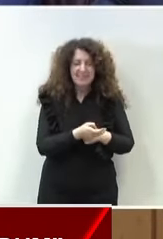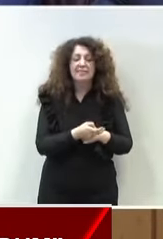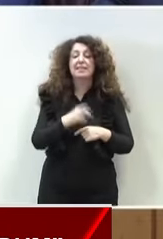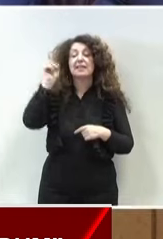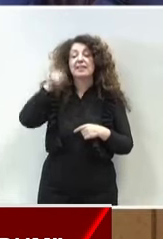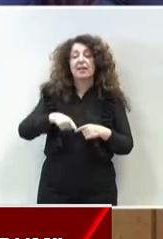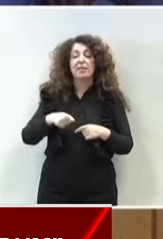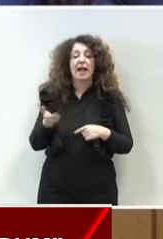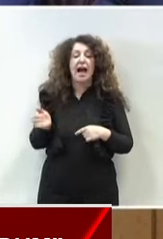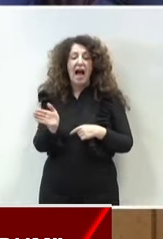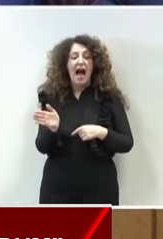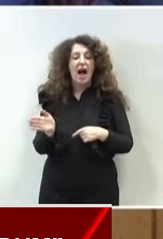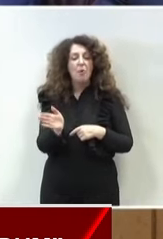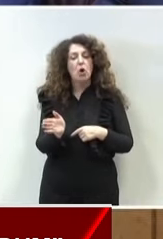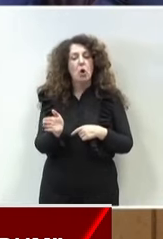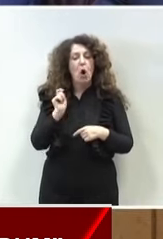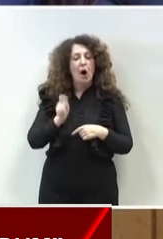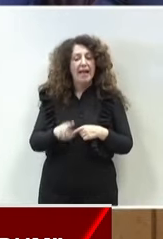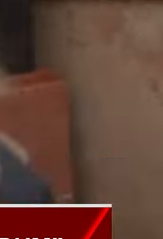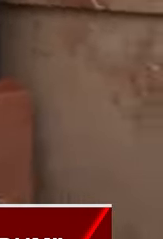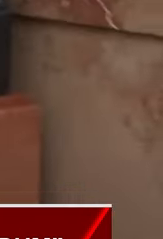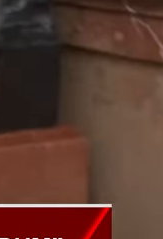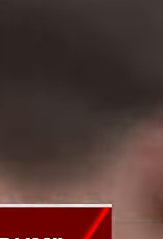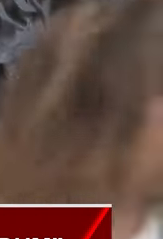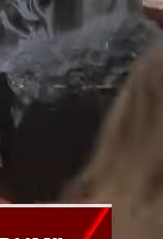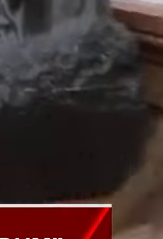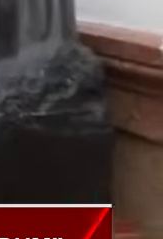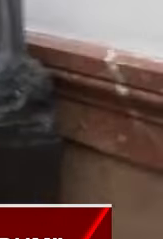¿no? Precisamente a cambio de que Sánchez esté en el poder. Esa es la mayor prebenda.